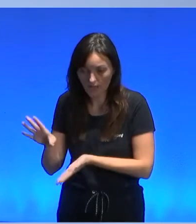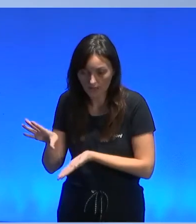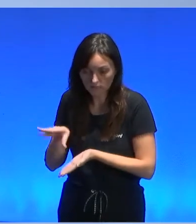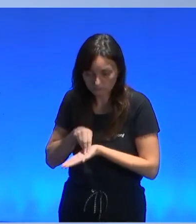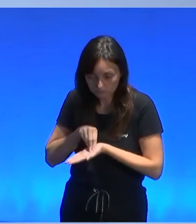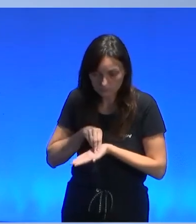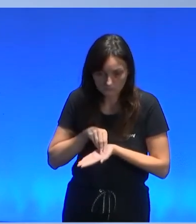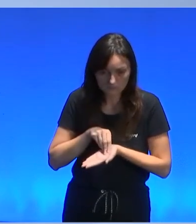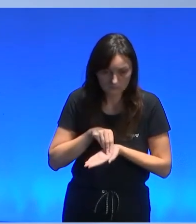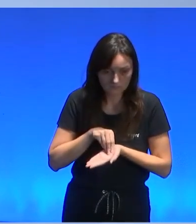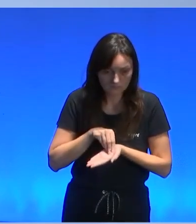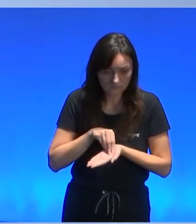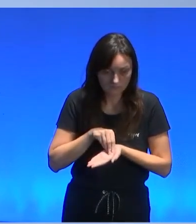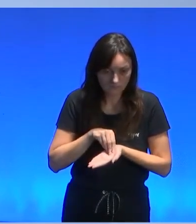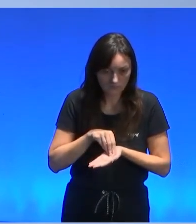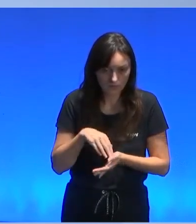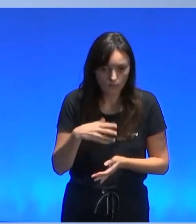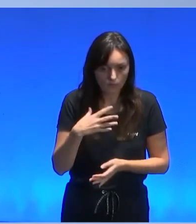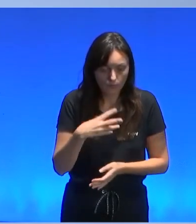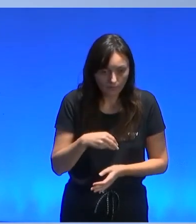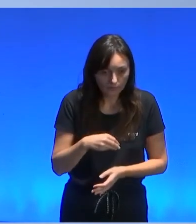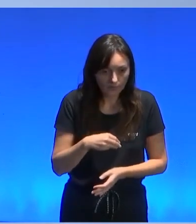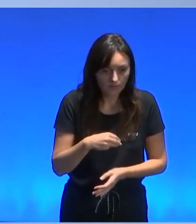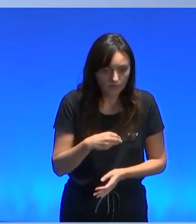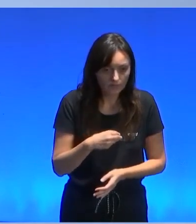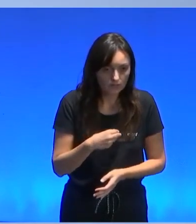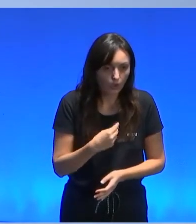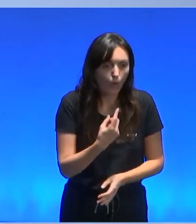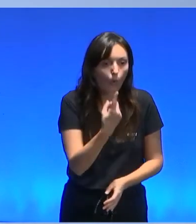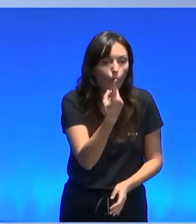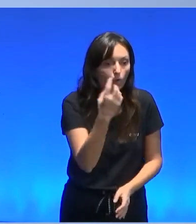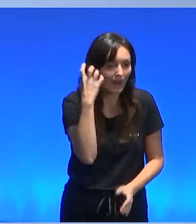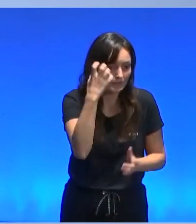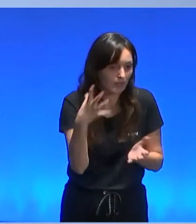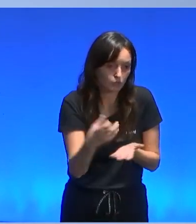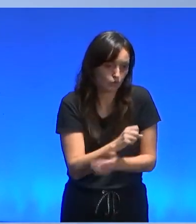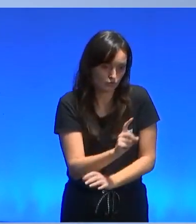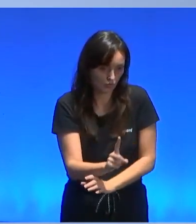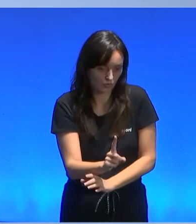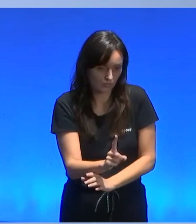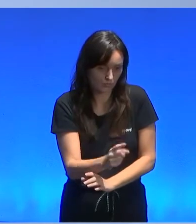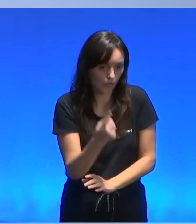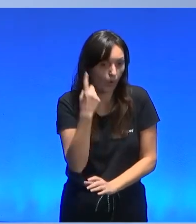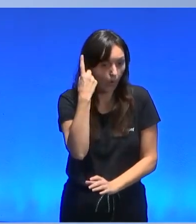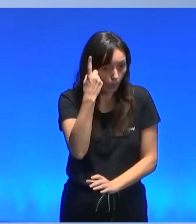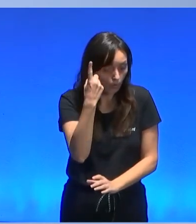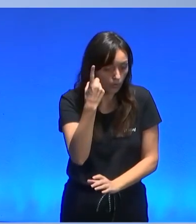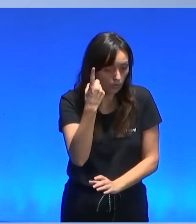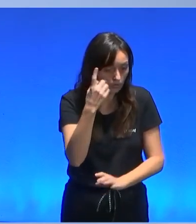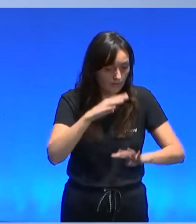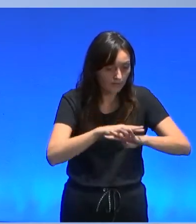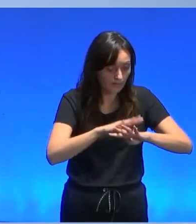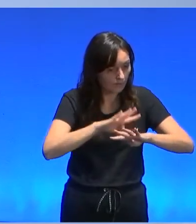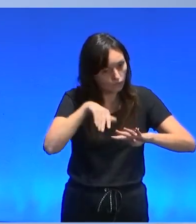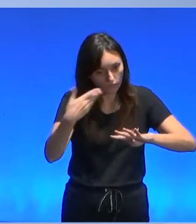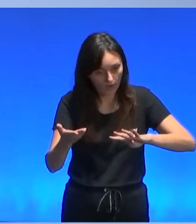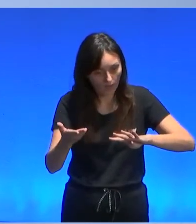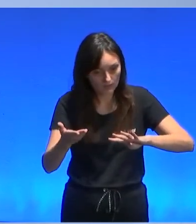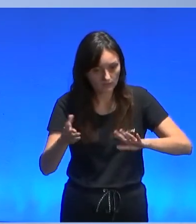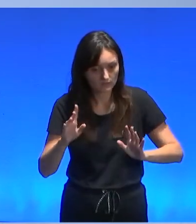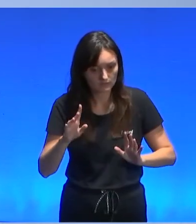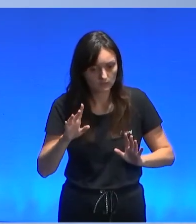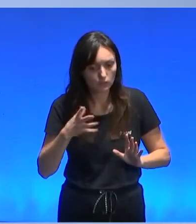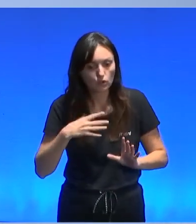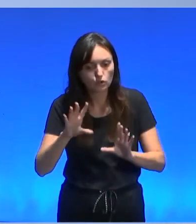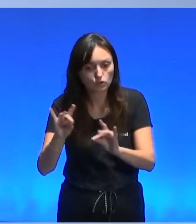se realizara un animal, no todos, pero un animal que esté afuera, empajado, que los niños